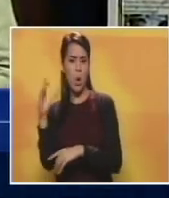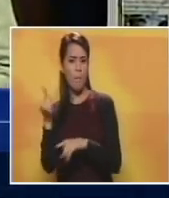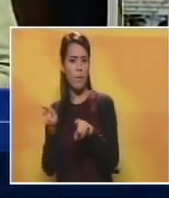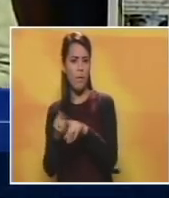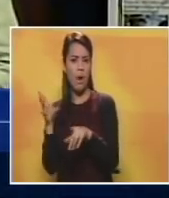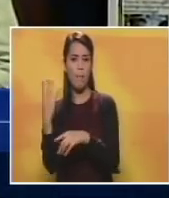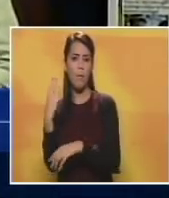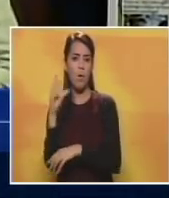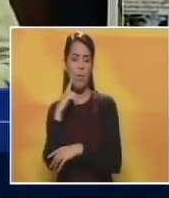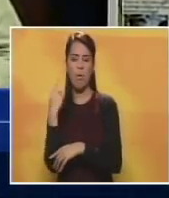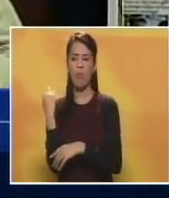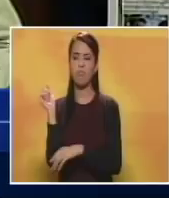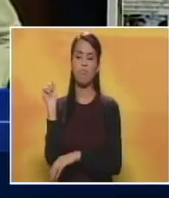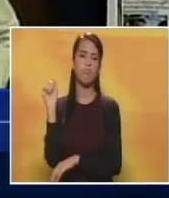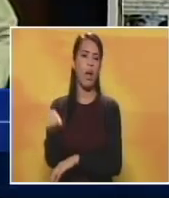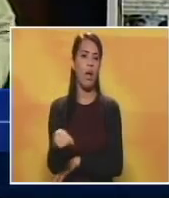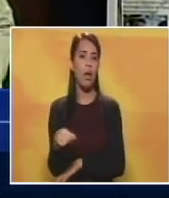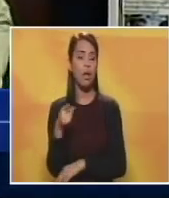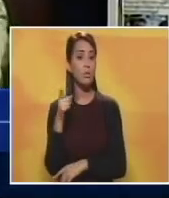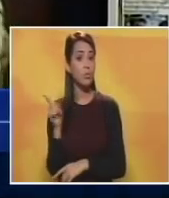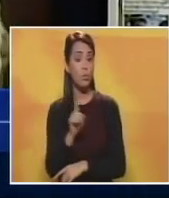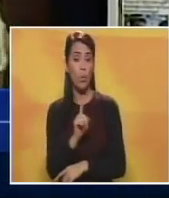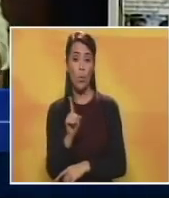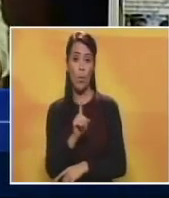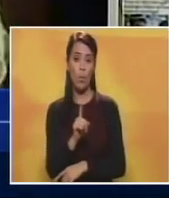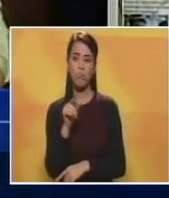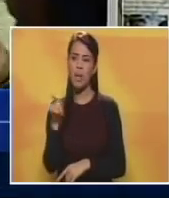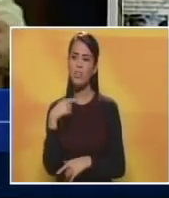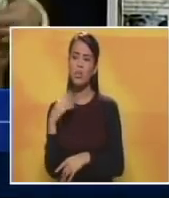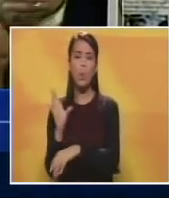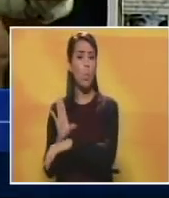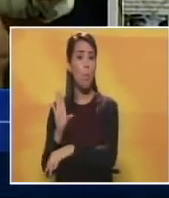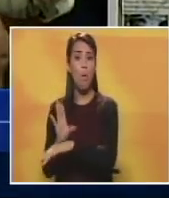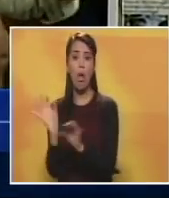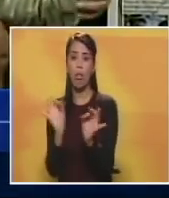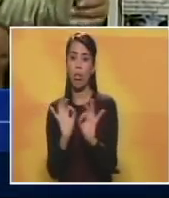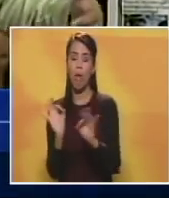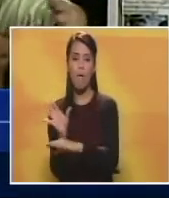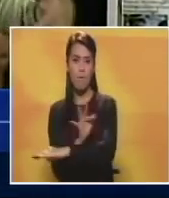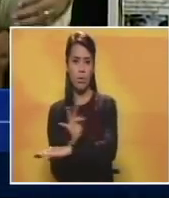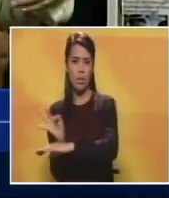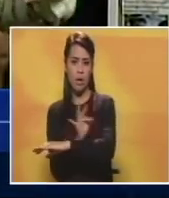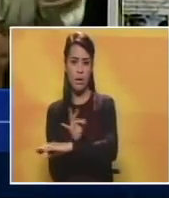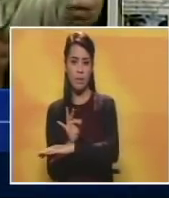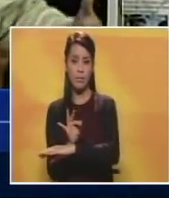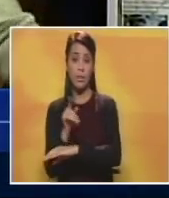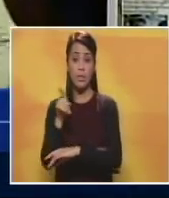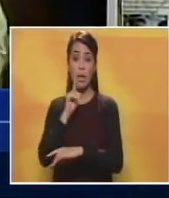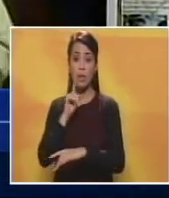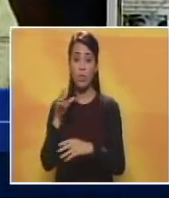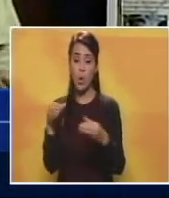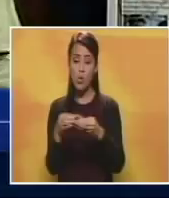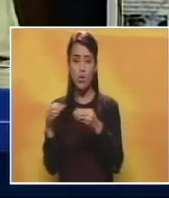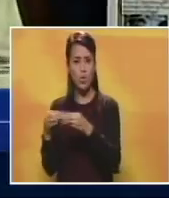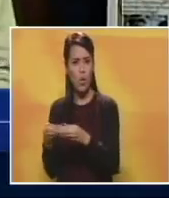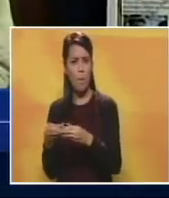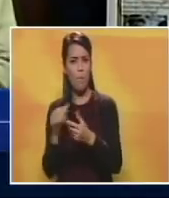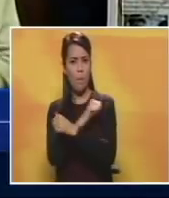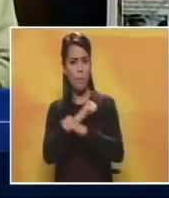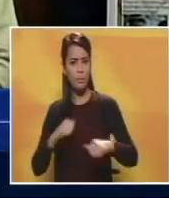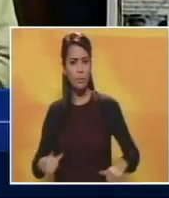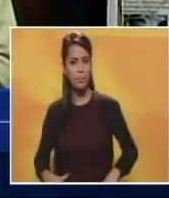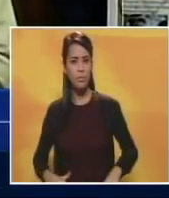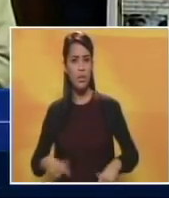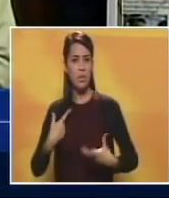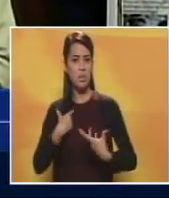ellos. Ellos tienen desprotegida toda la frontera y es territorio para que los paramilitares manden y los